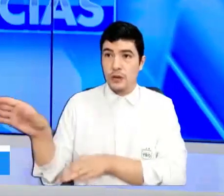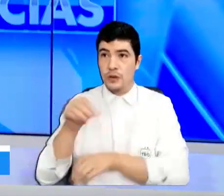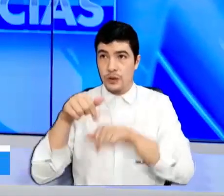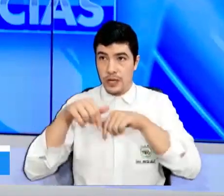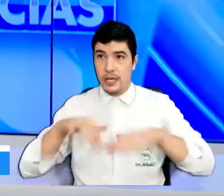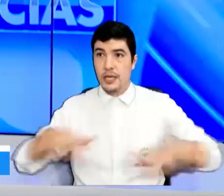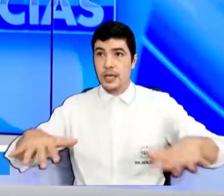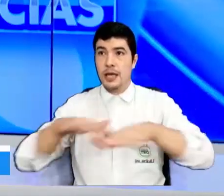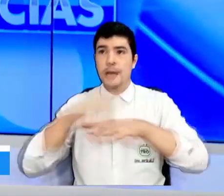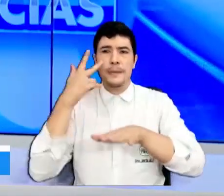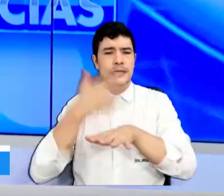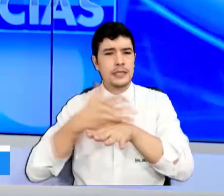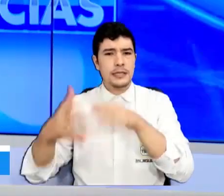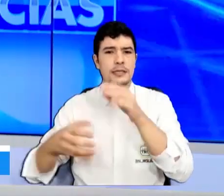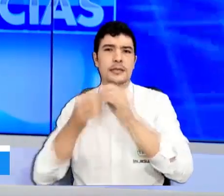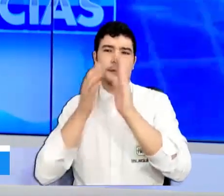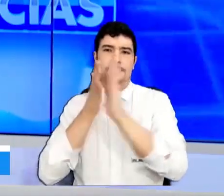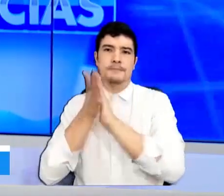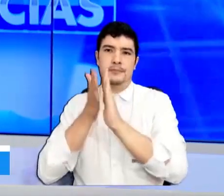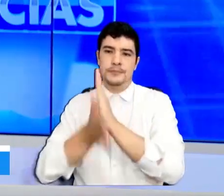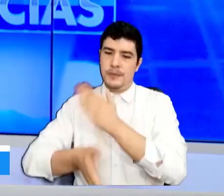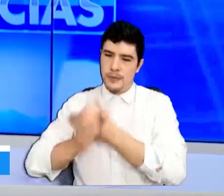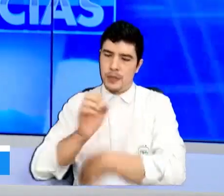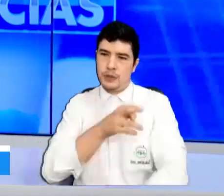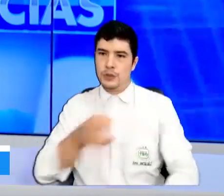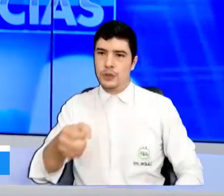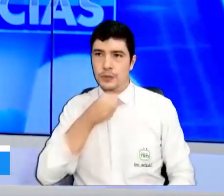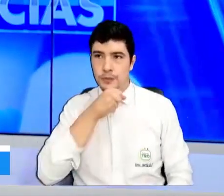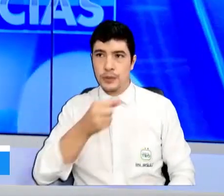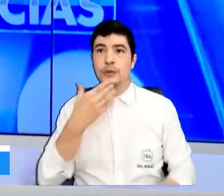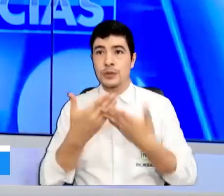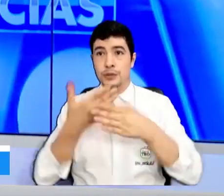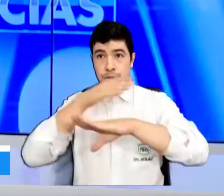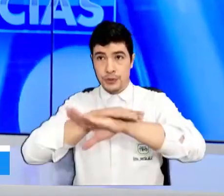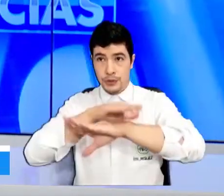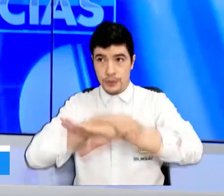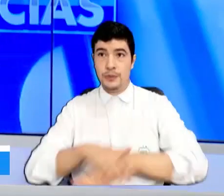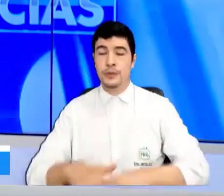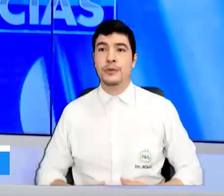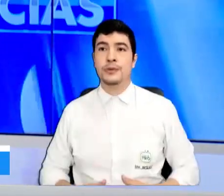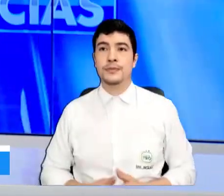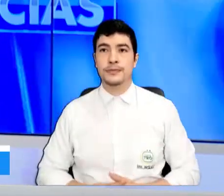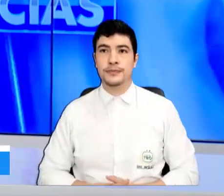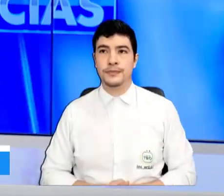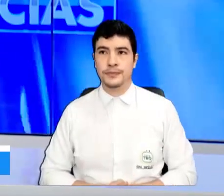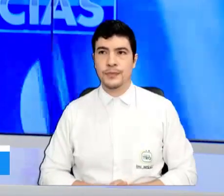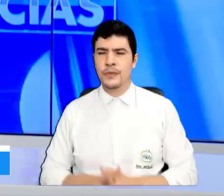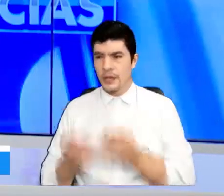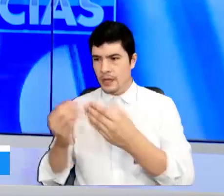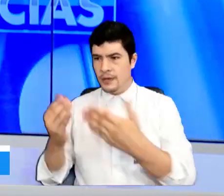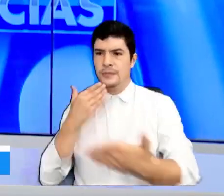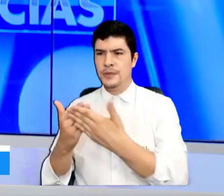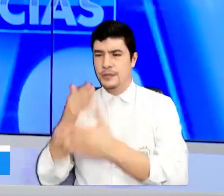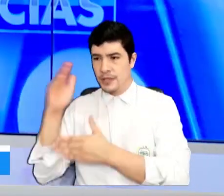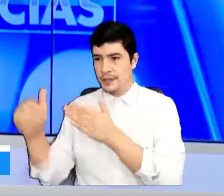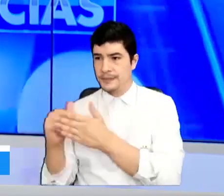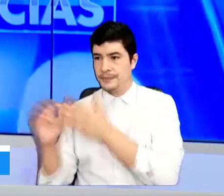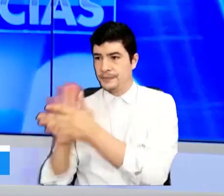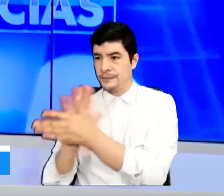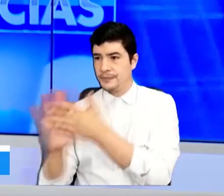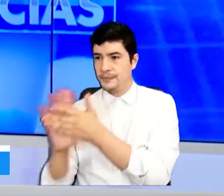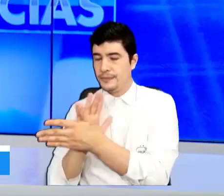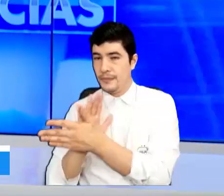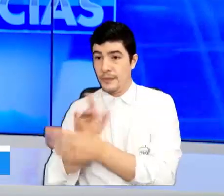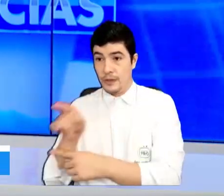Mientras tanto, en Málaga, en la provincia de García Rovira, se está trabajando en la adecuación de la zona de aislamiento preventivo para atender posibles casos de